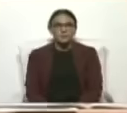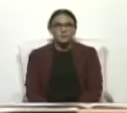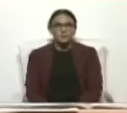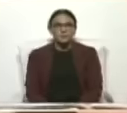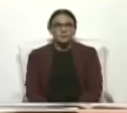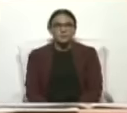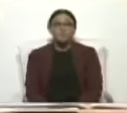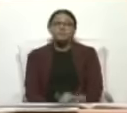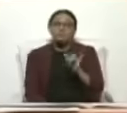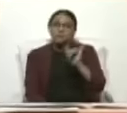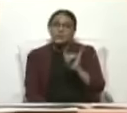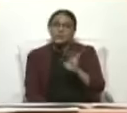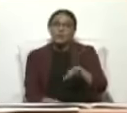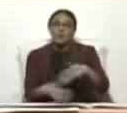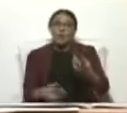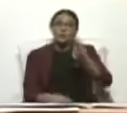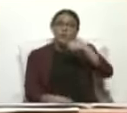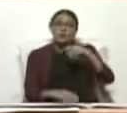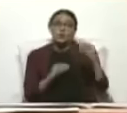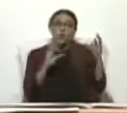Y cuando uno habla de paz,